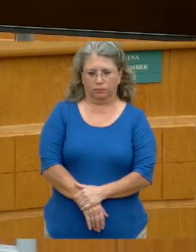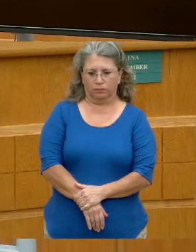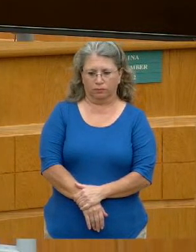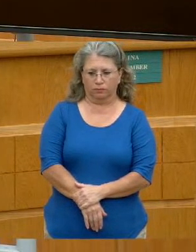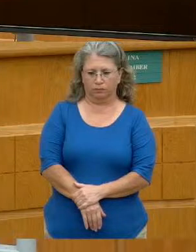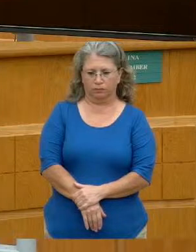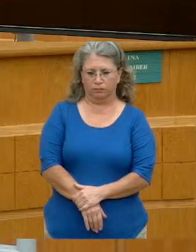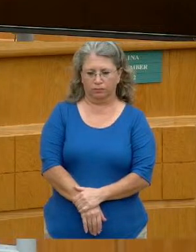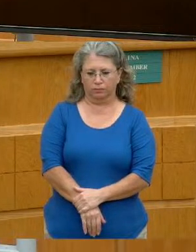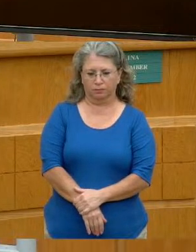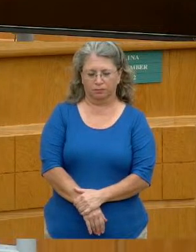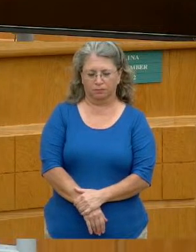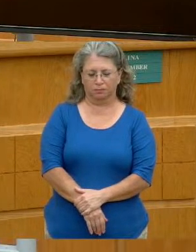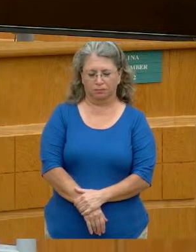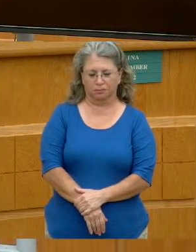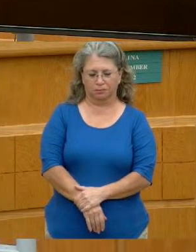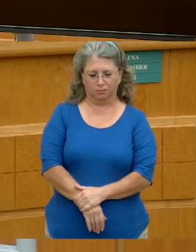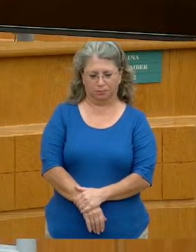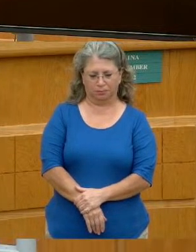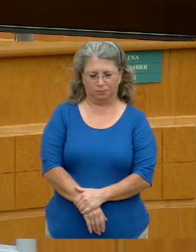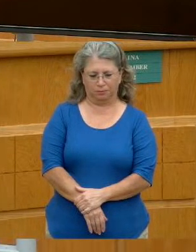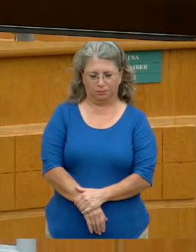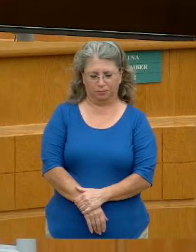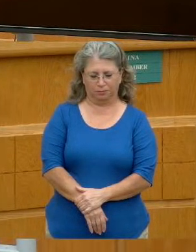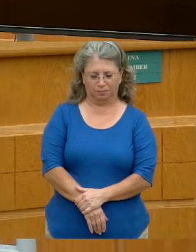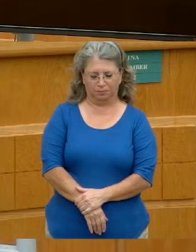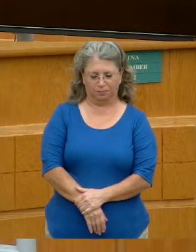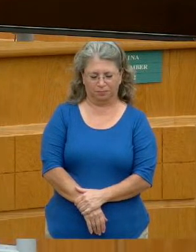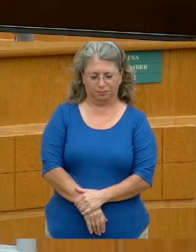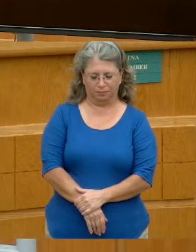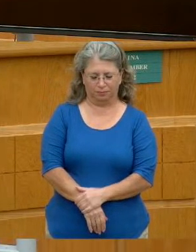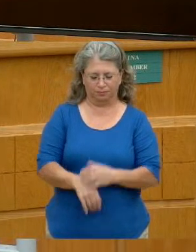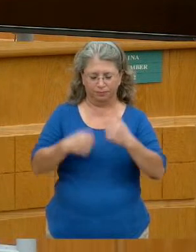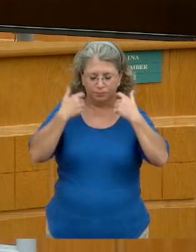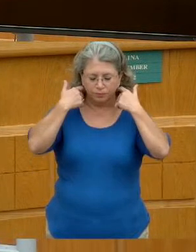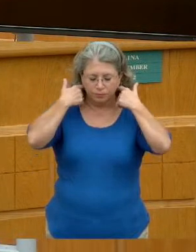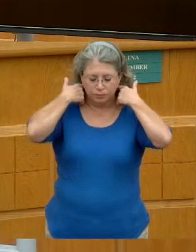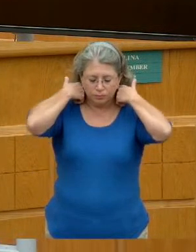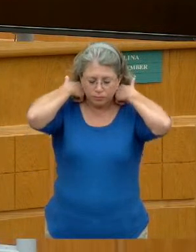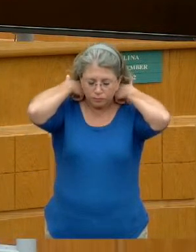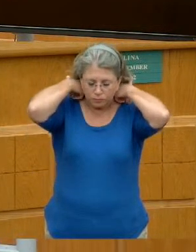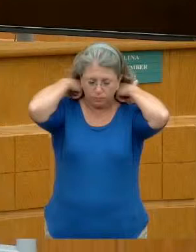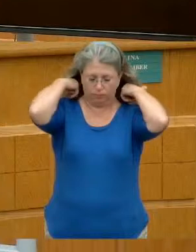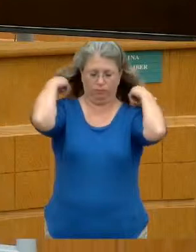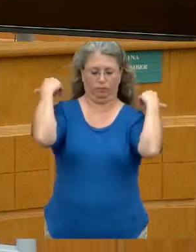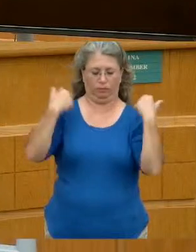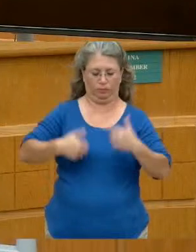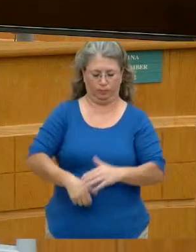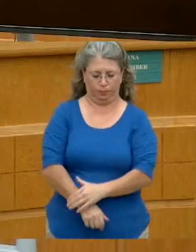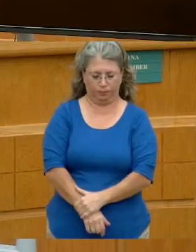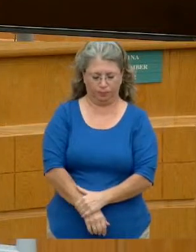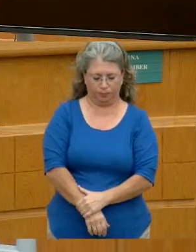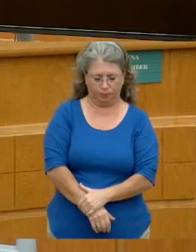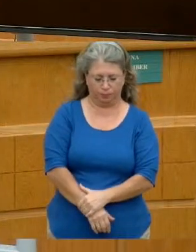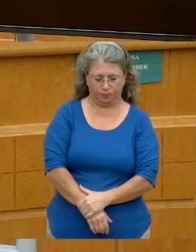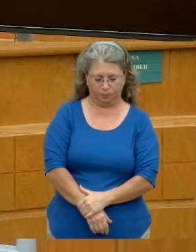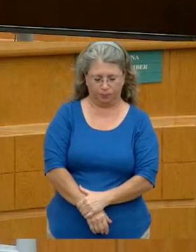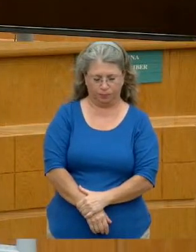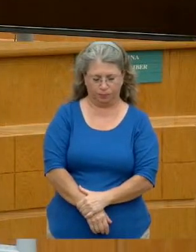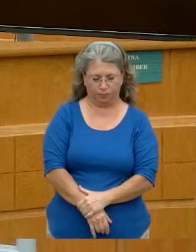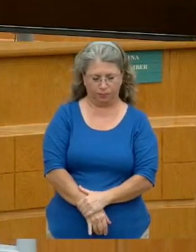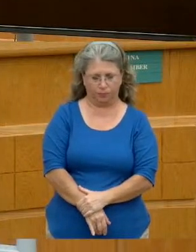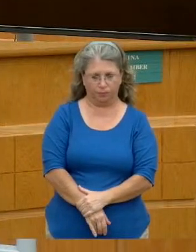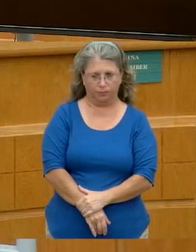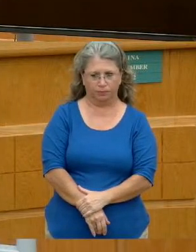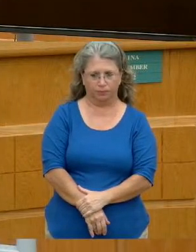en vigor de manera inmediata. El cierre temporal incluye todas las playas de Port Aransas, además el Parque Nacional de la Isla del Padre,